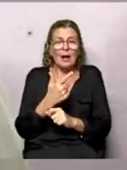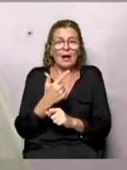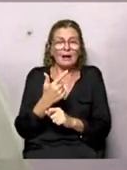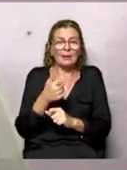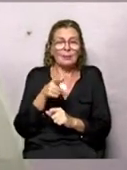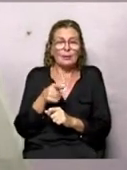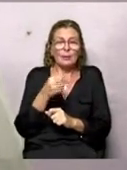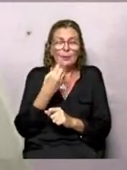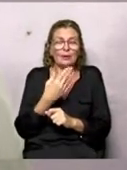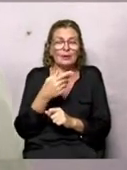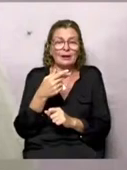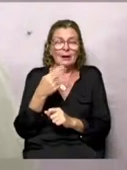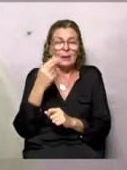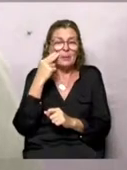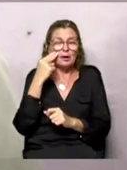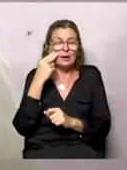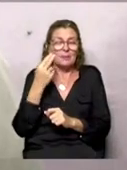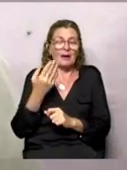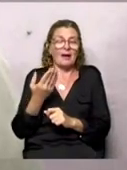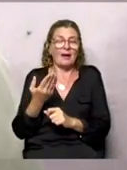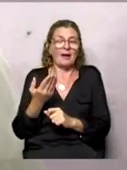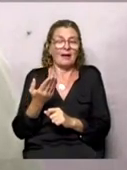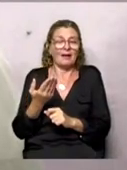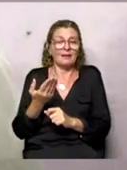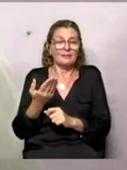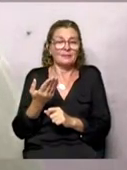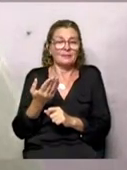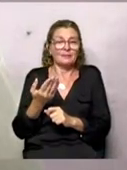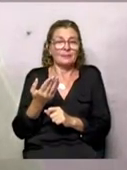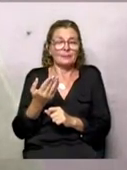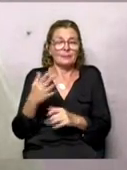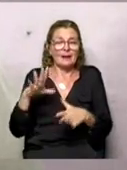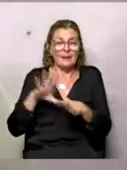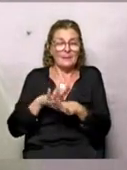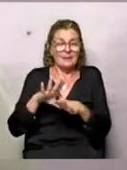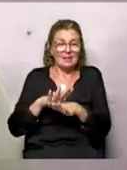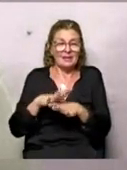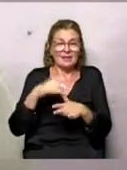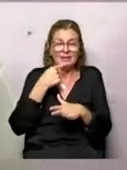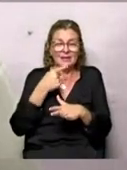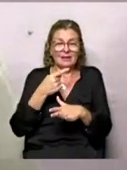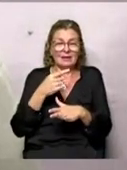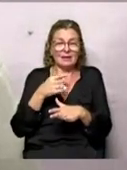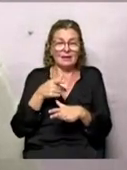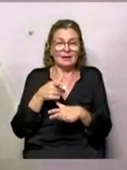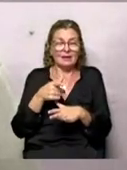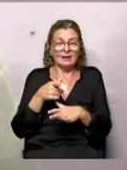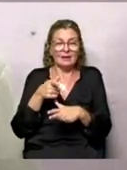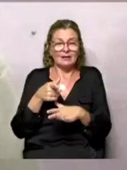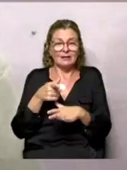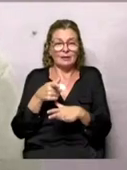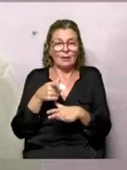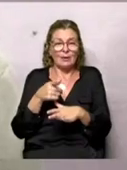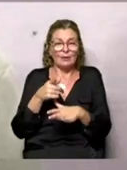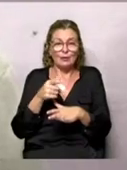esto, porque el famoso plan que el Mides había implementado del PAT, ese famoso plan